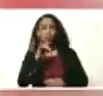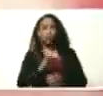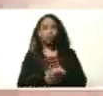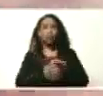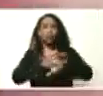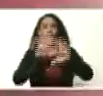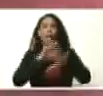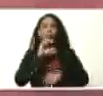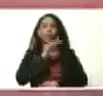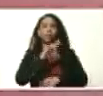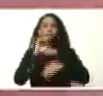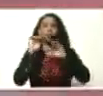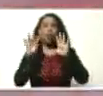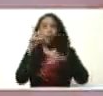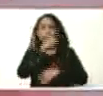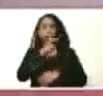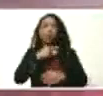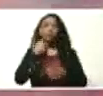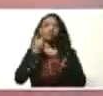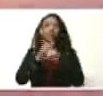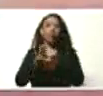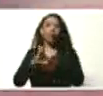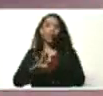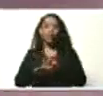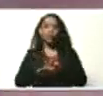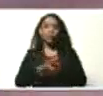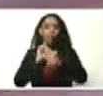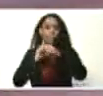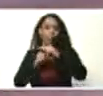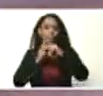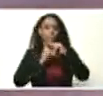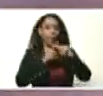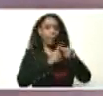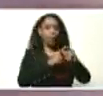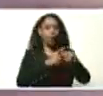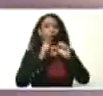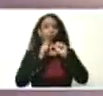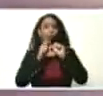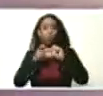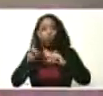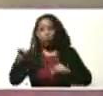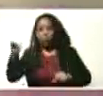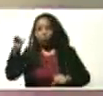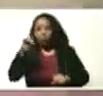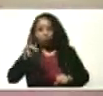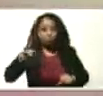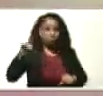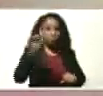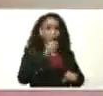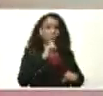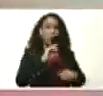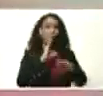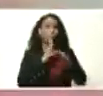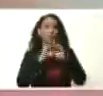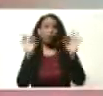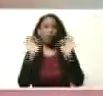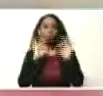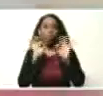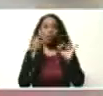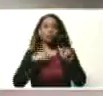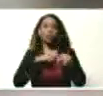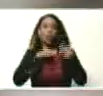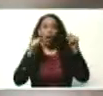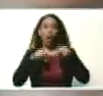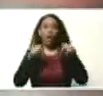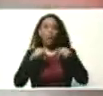ya 39 personas fallecidas fueron localizadas y seguimos en la búsqueda. La búsqueda no se ha detenido. Nosotros acabamos